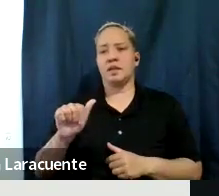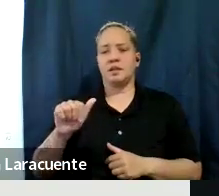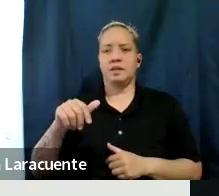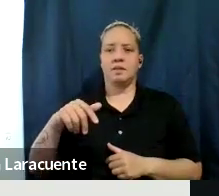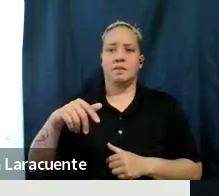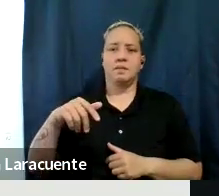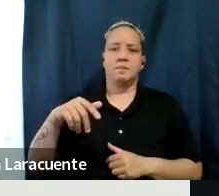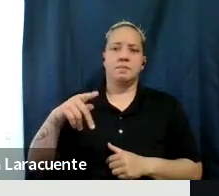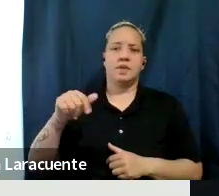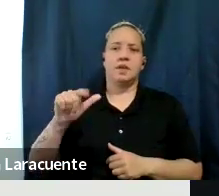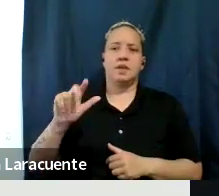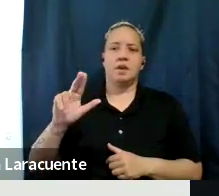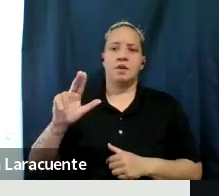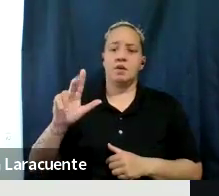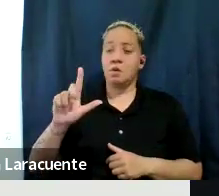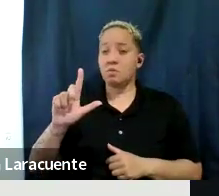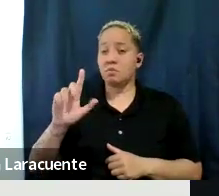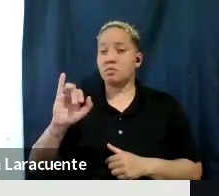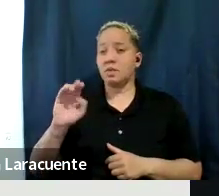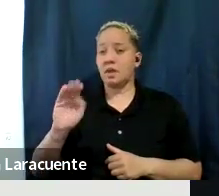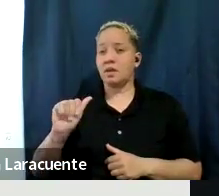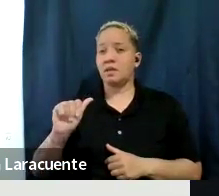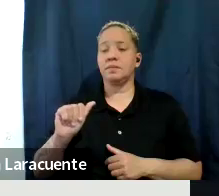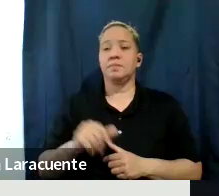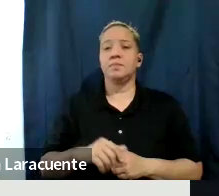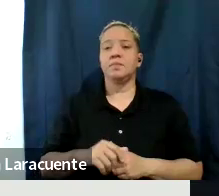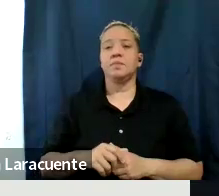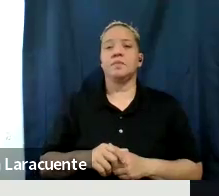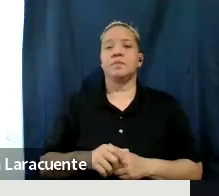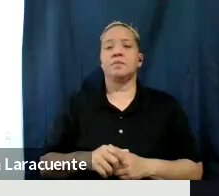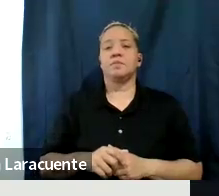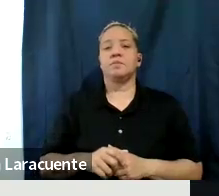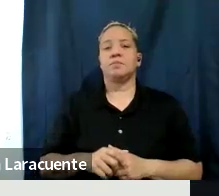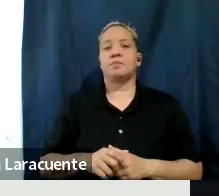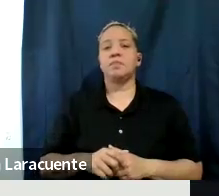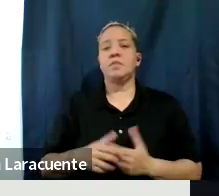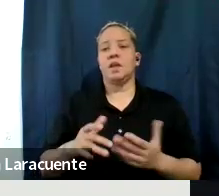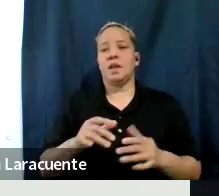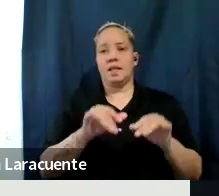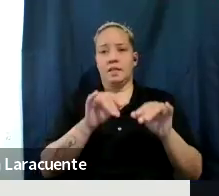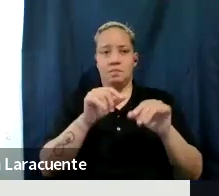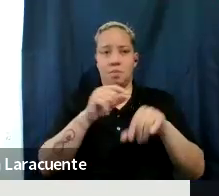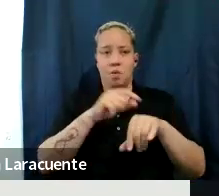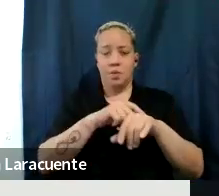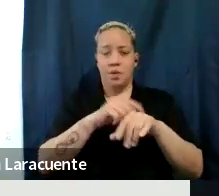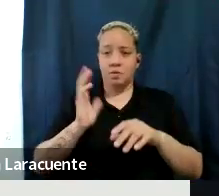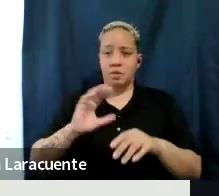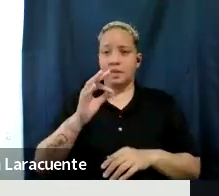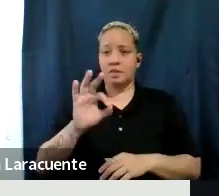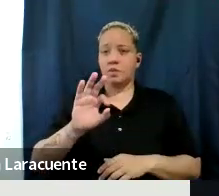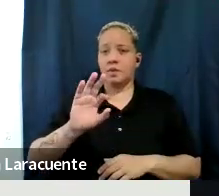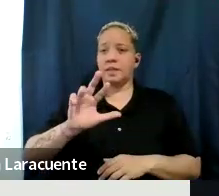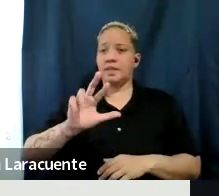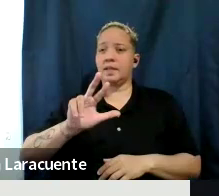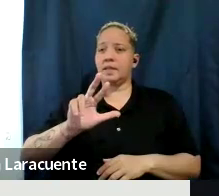principales biógrafas de Juan Ramón Jiménez, cito literalmente: la estancia en Puerto Rico en ese 1936